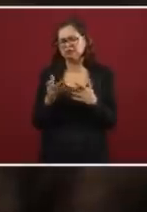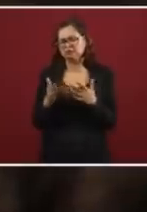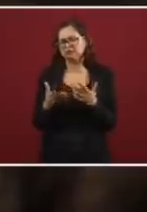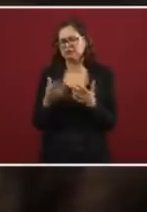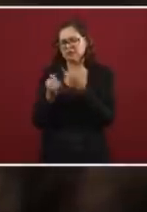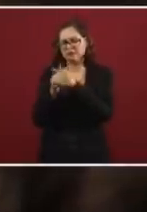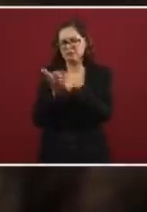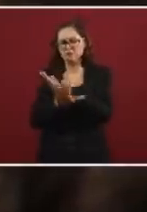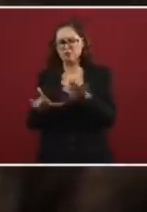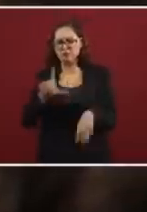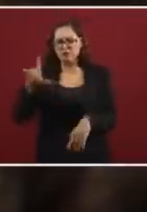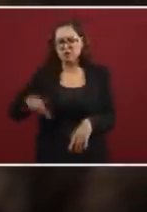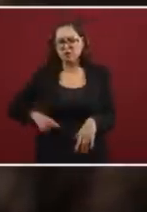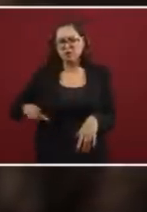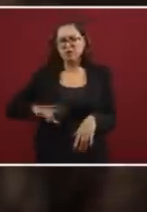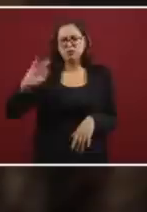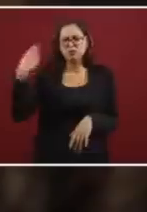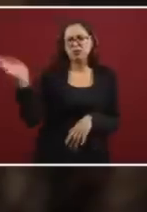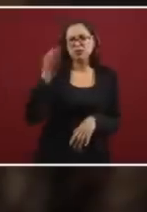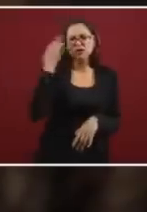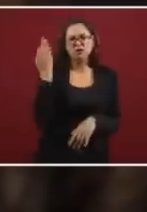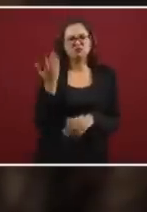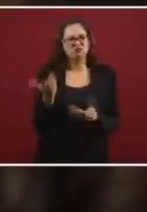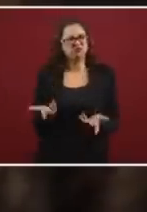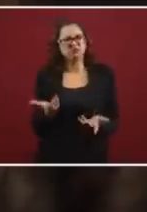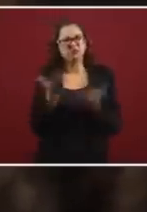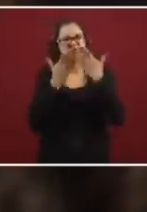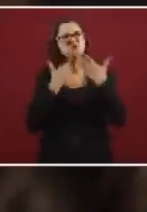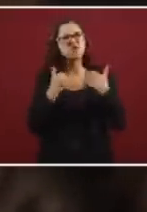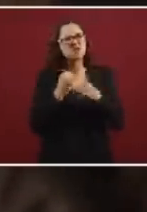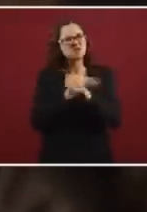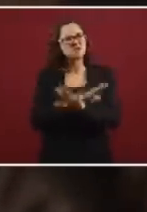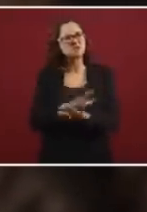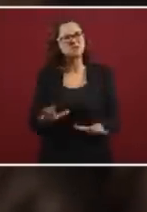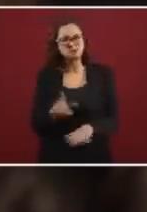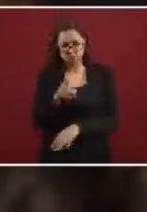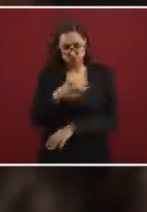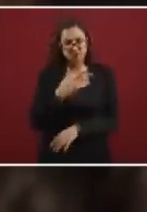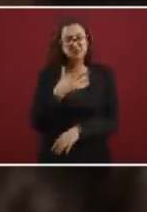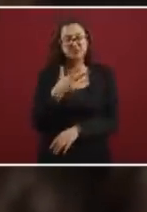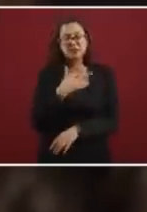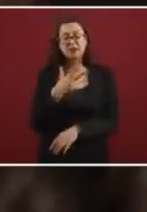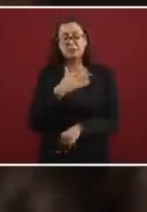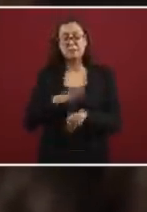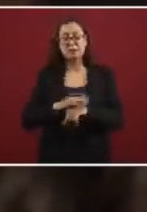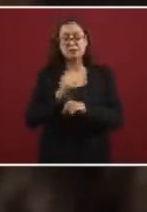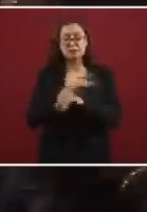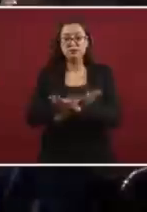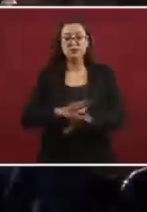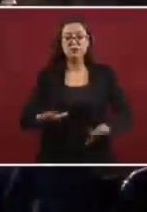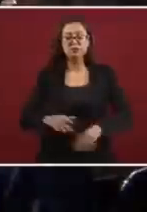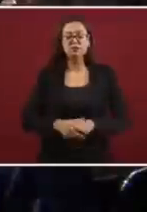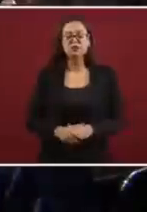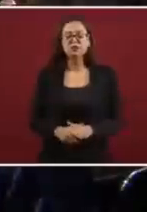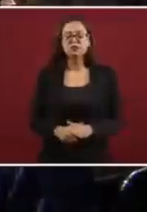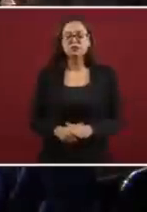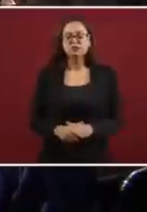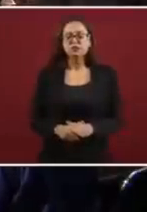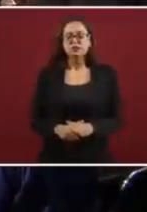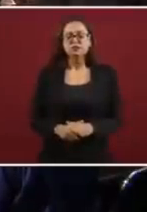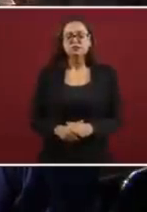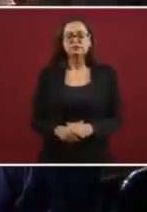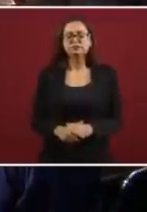informes que ha dado el gobierno federal saber si usted tiene información al respecto sobre este reporte presidente bueno